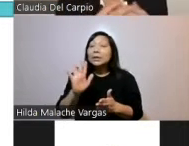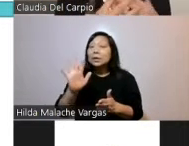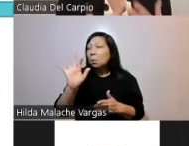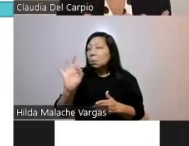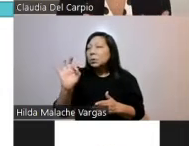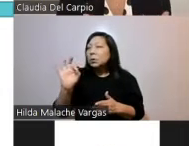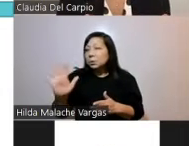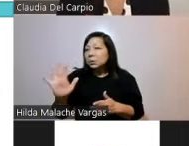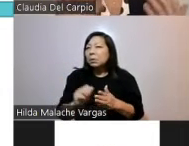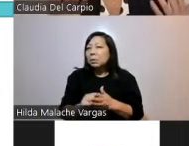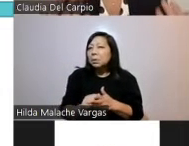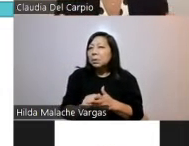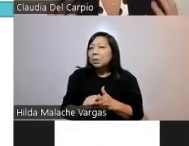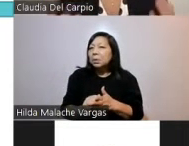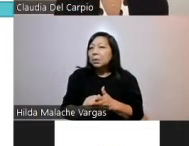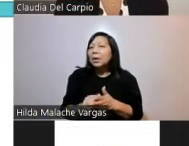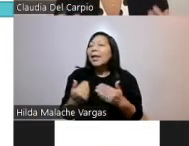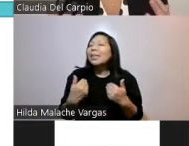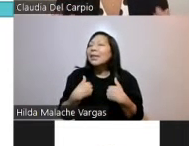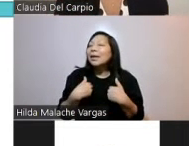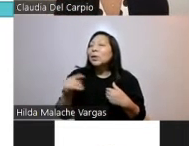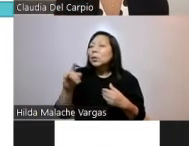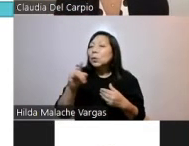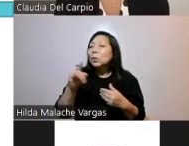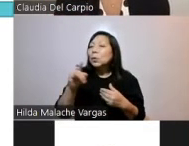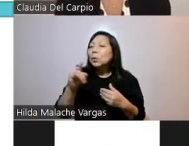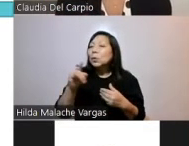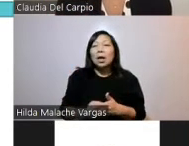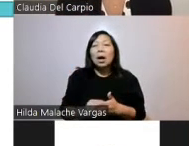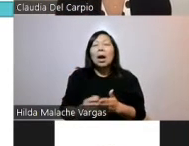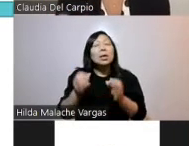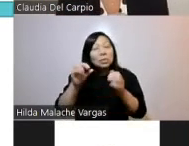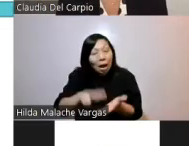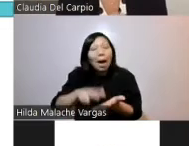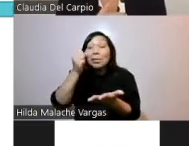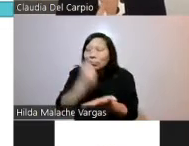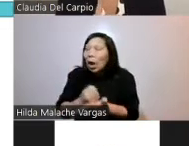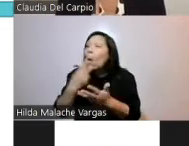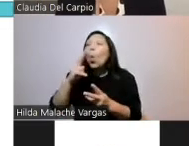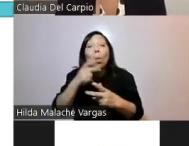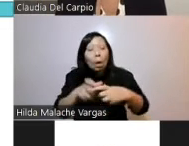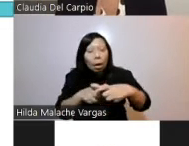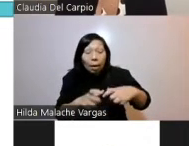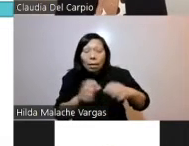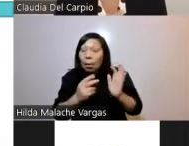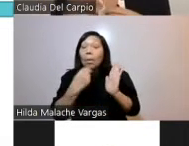5.5, hipoalergénico y clínicamente testeado o aprobado. Una vez al